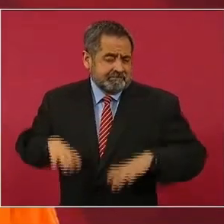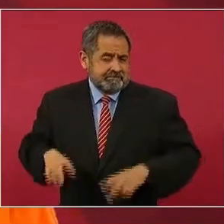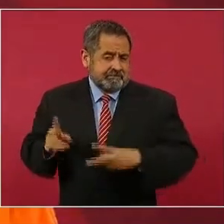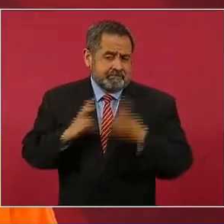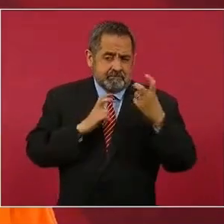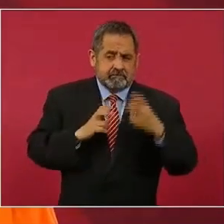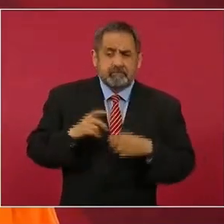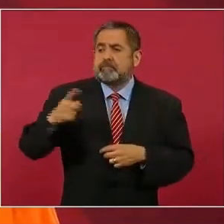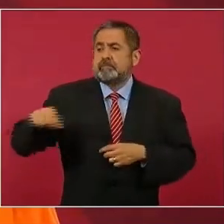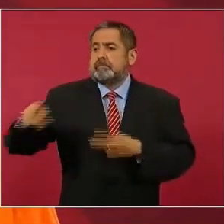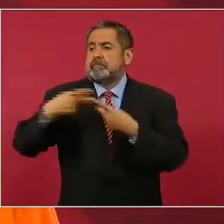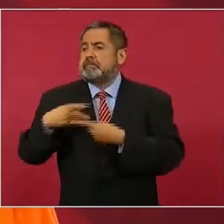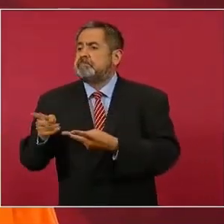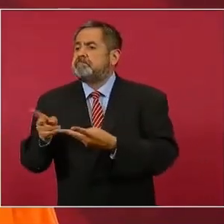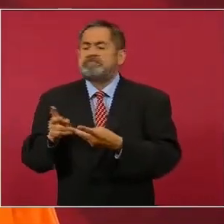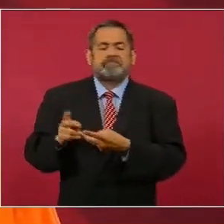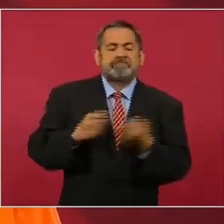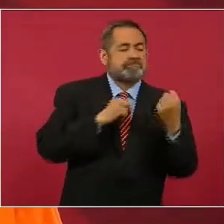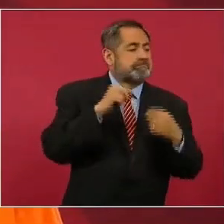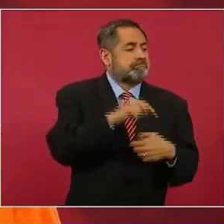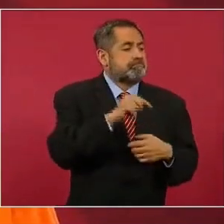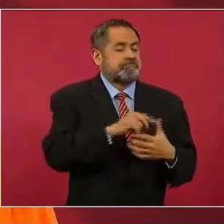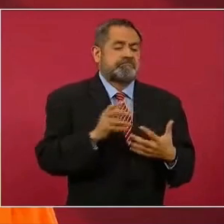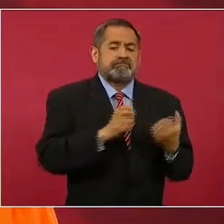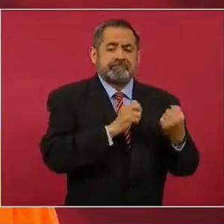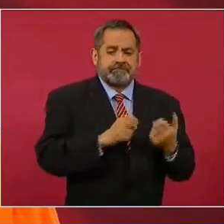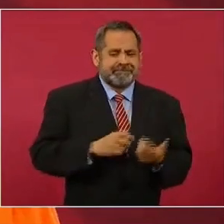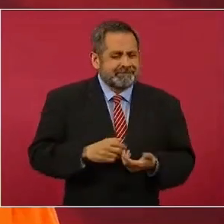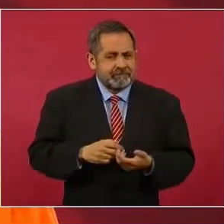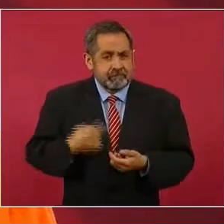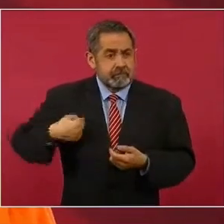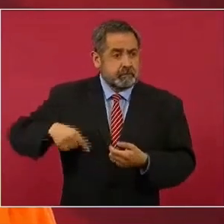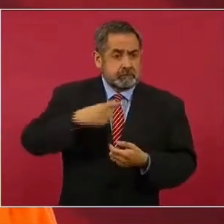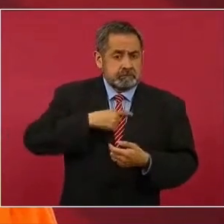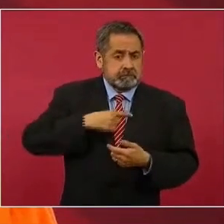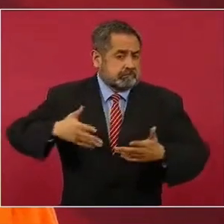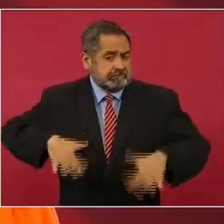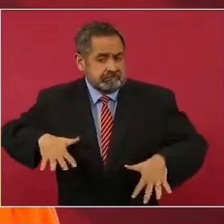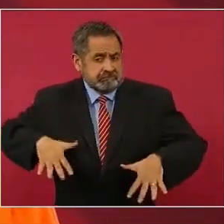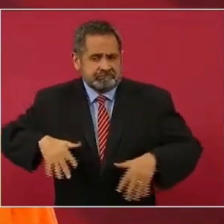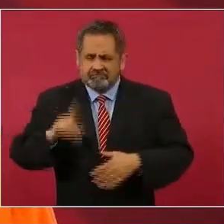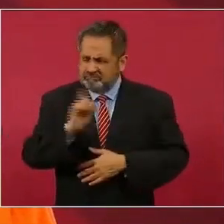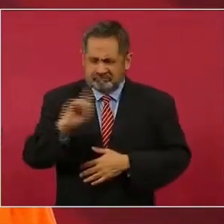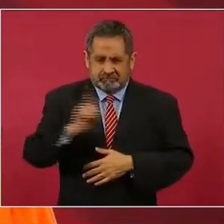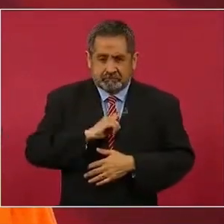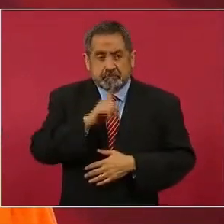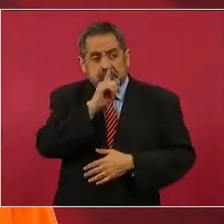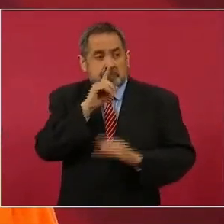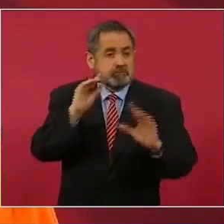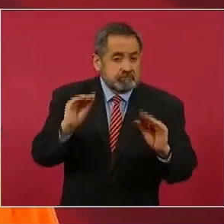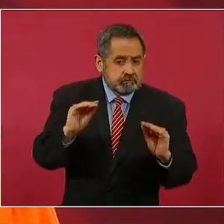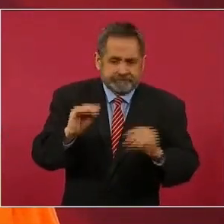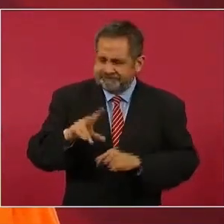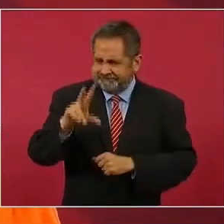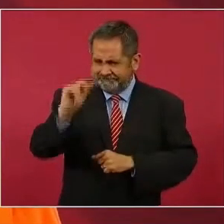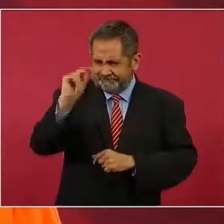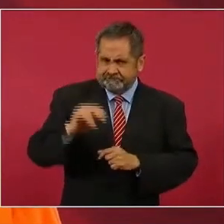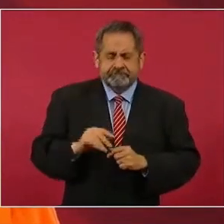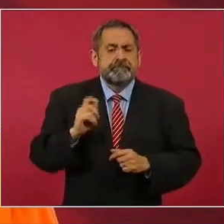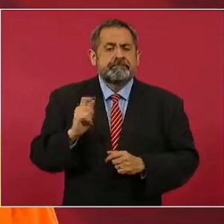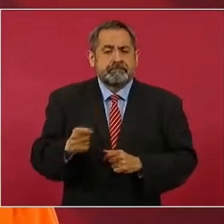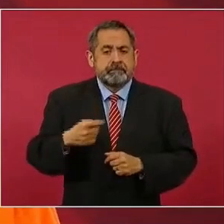al pueblo de México. No podemos ser cobardes ni quedarnos callados, porque